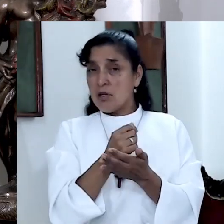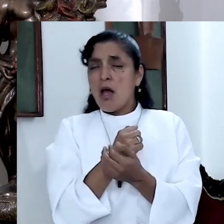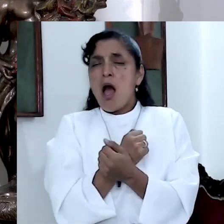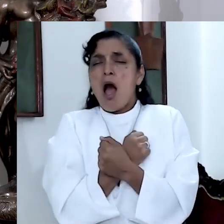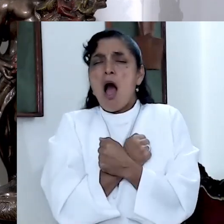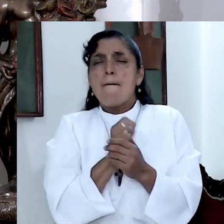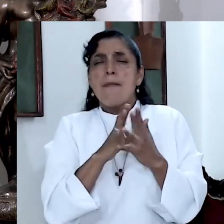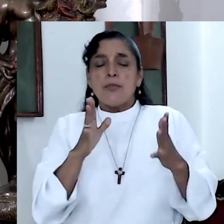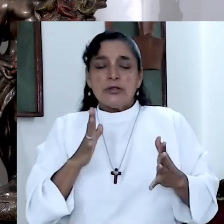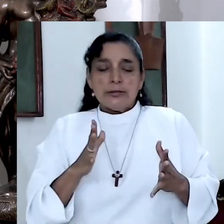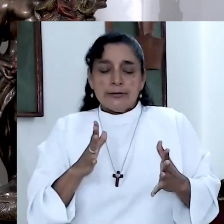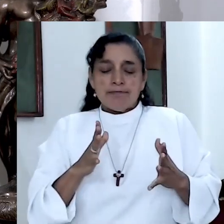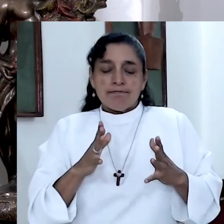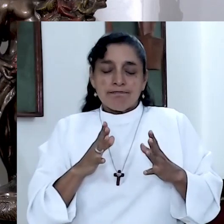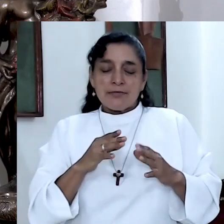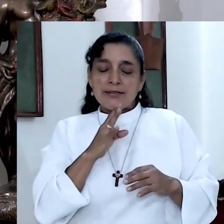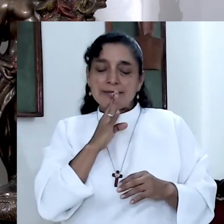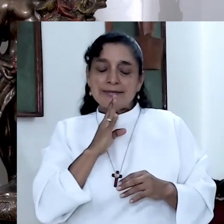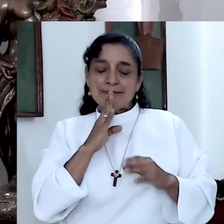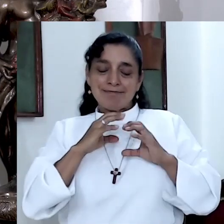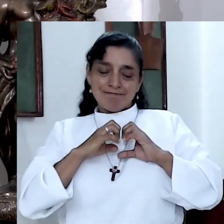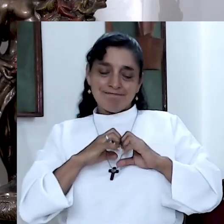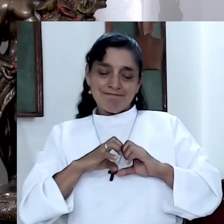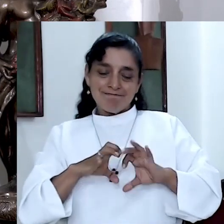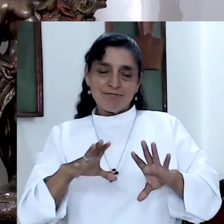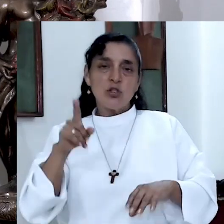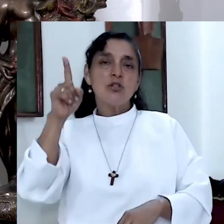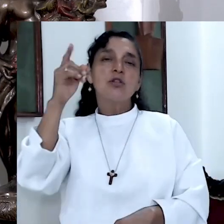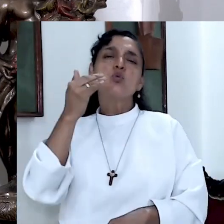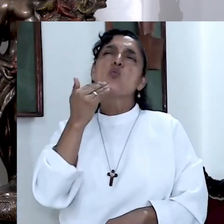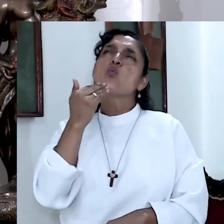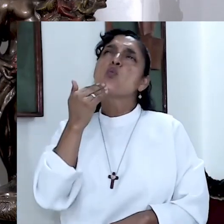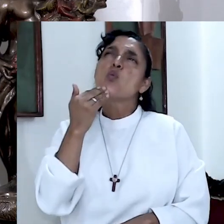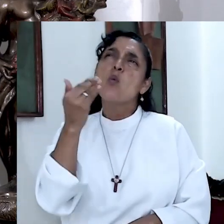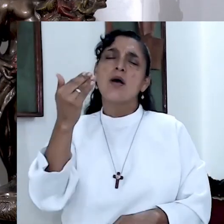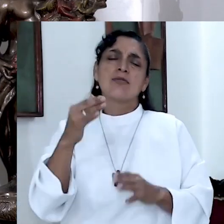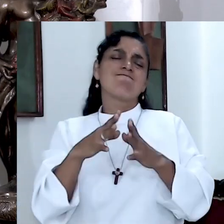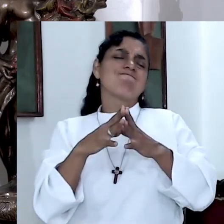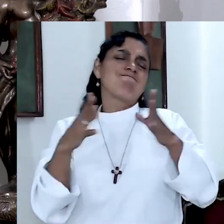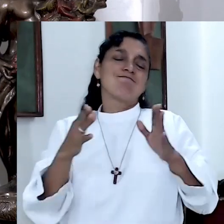El Salmo igualmente dice: el Señor es bueno, Él es clemente.